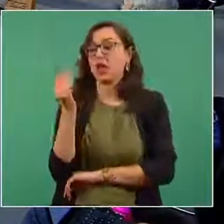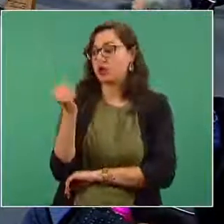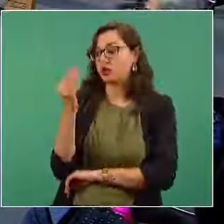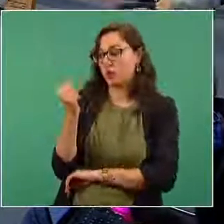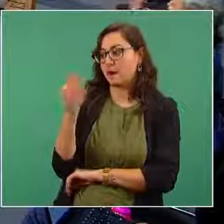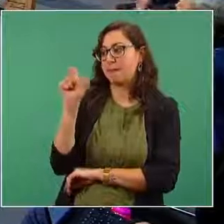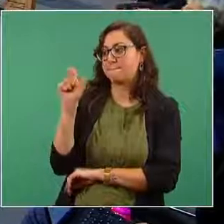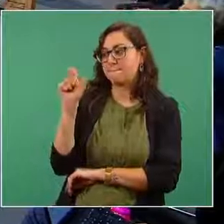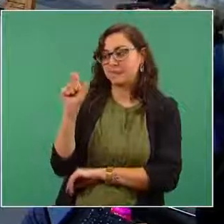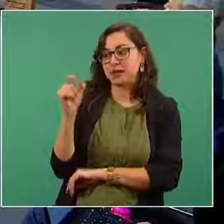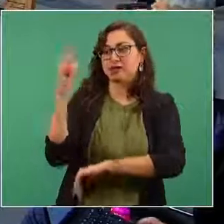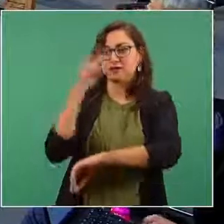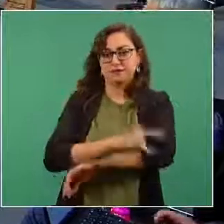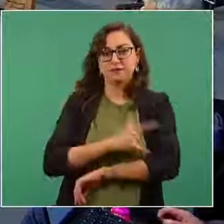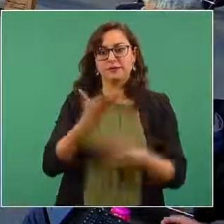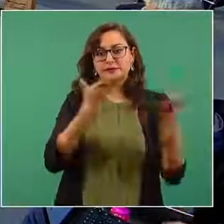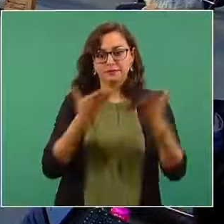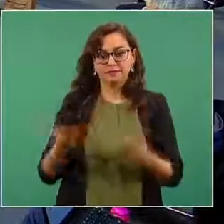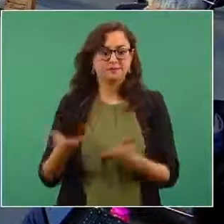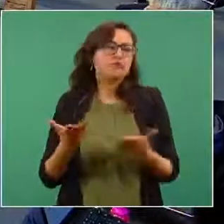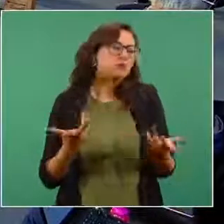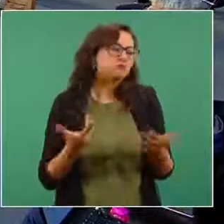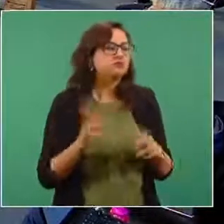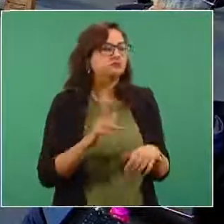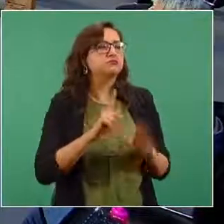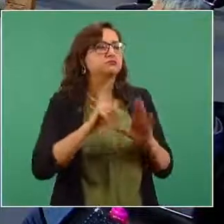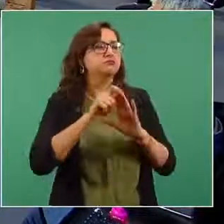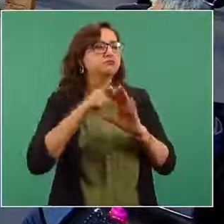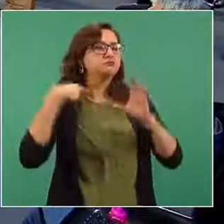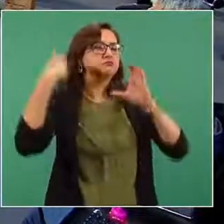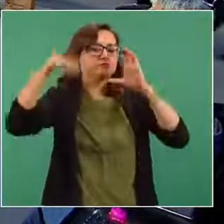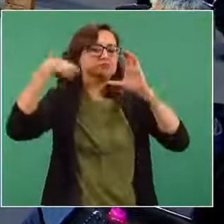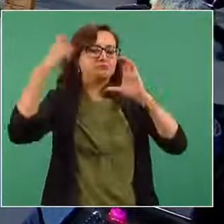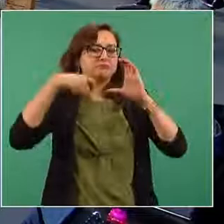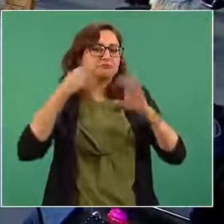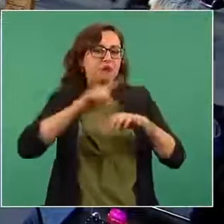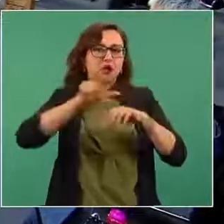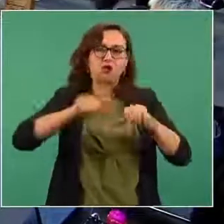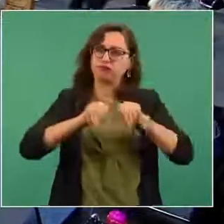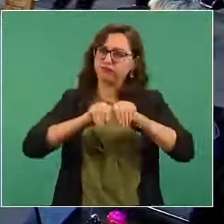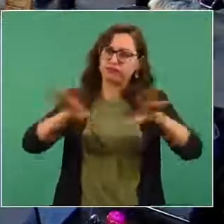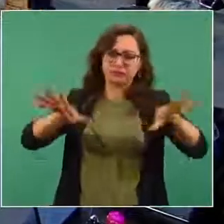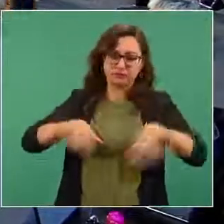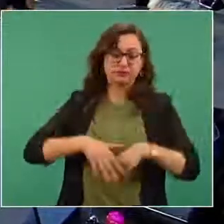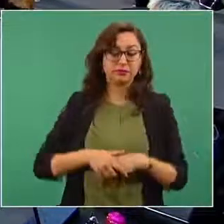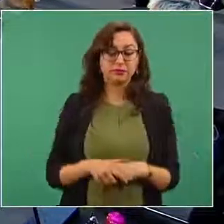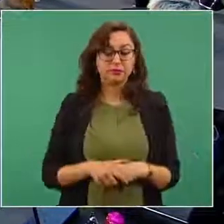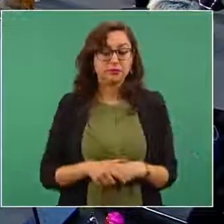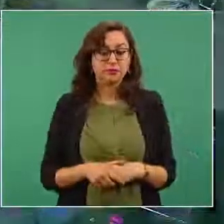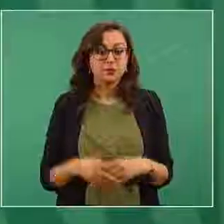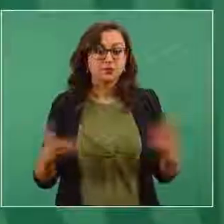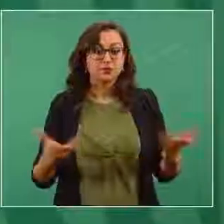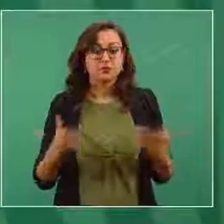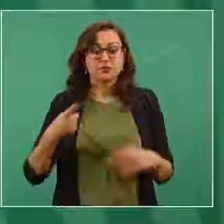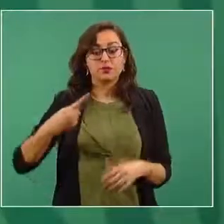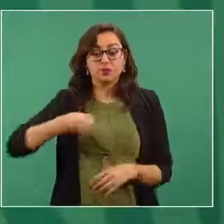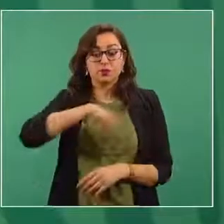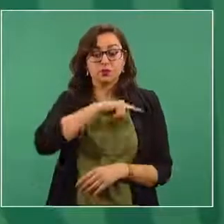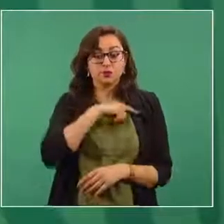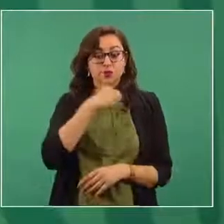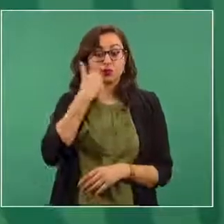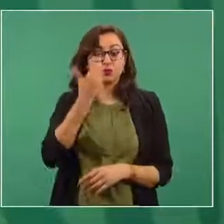9:20. Bueno, pues ahí que se grabe y se transmite, porque íbamos a tener el